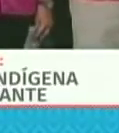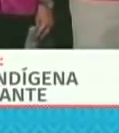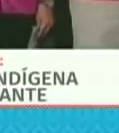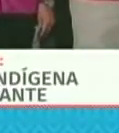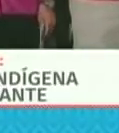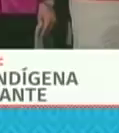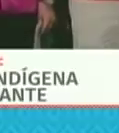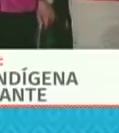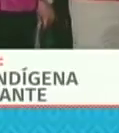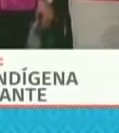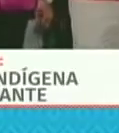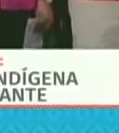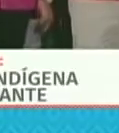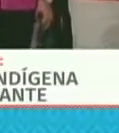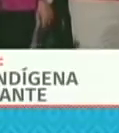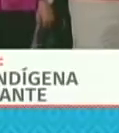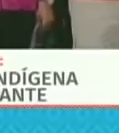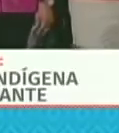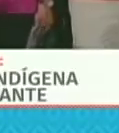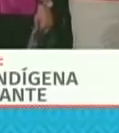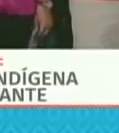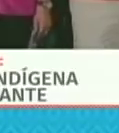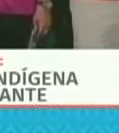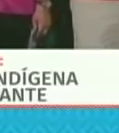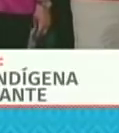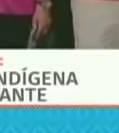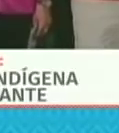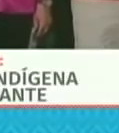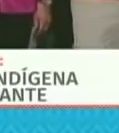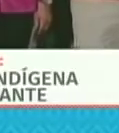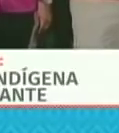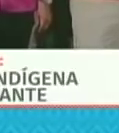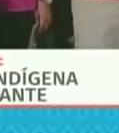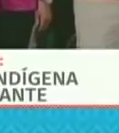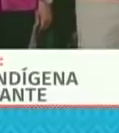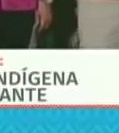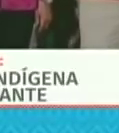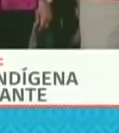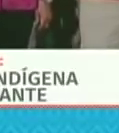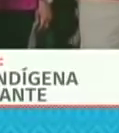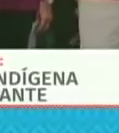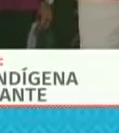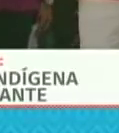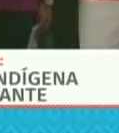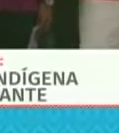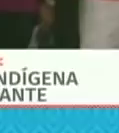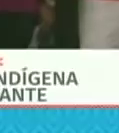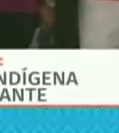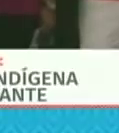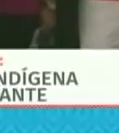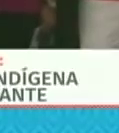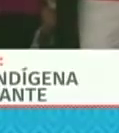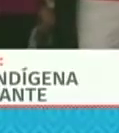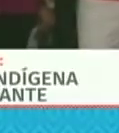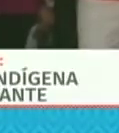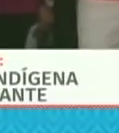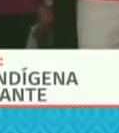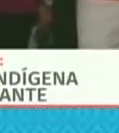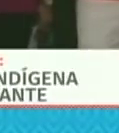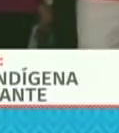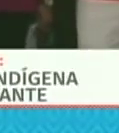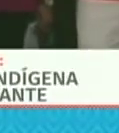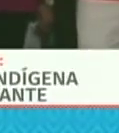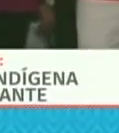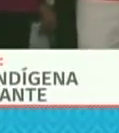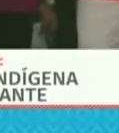del Proceso Social del Trabajo, del gobernador Justo Noguera Pietri, del compañero Will Rangel,